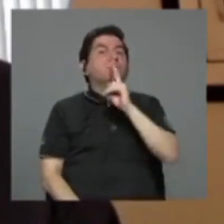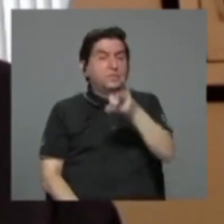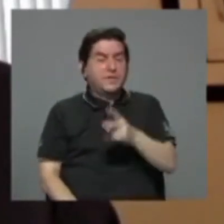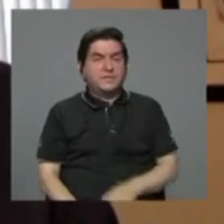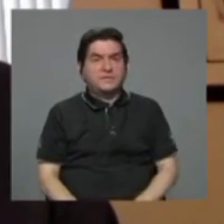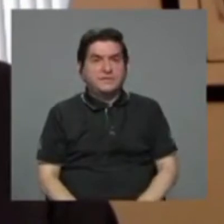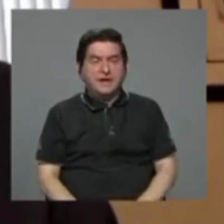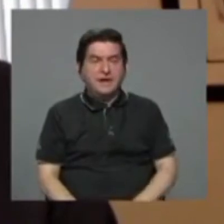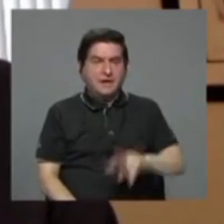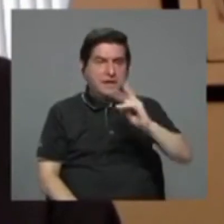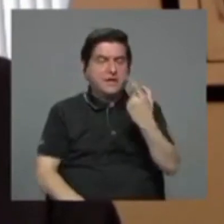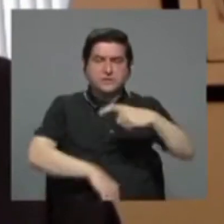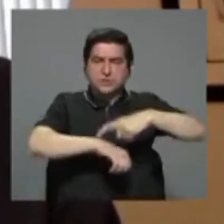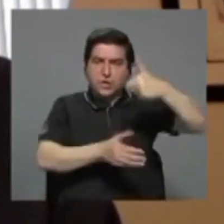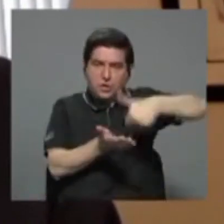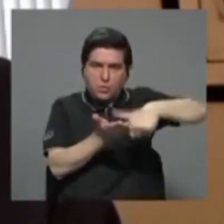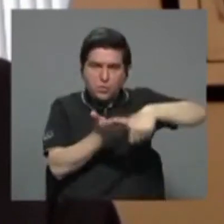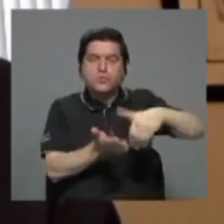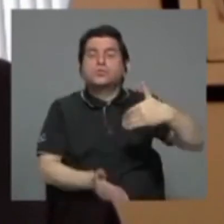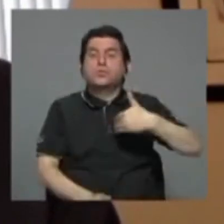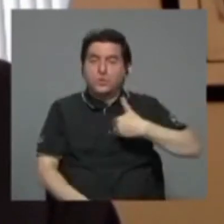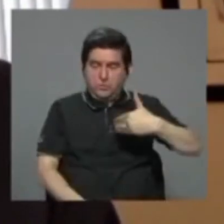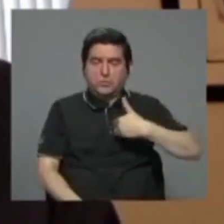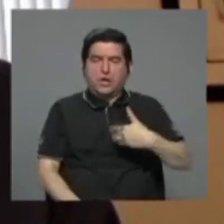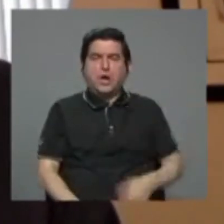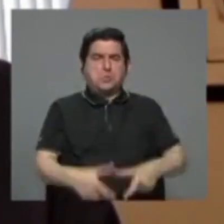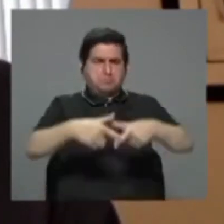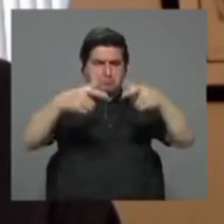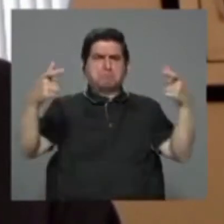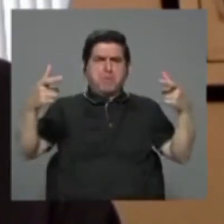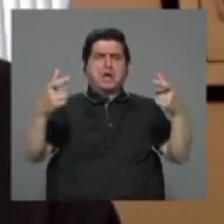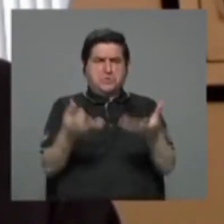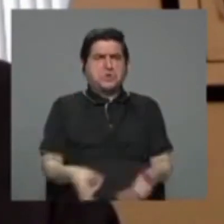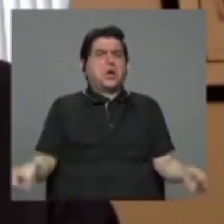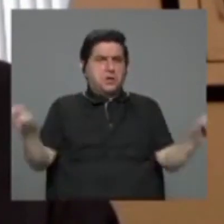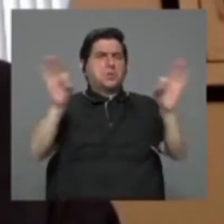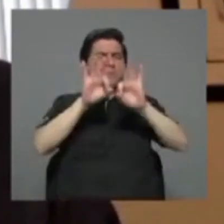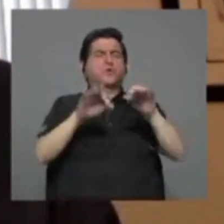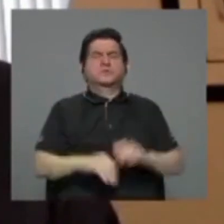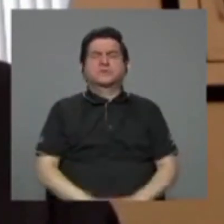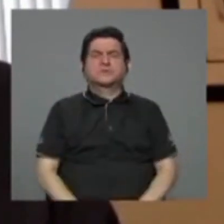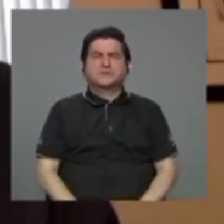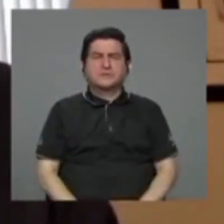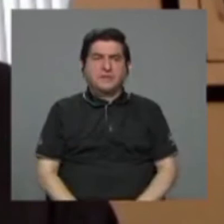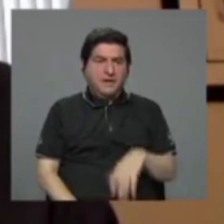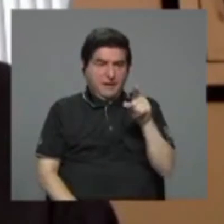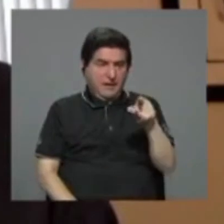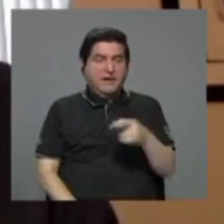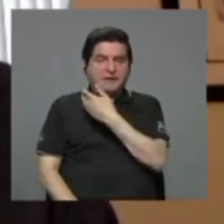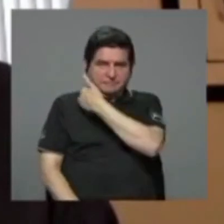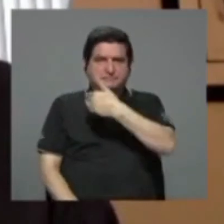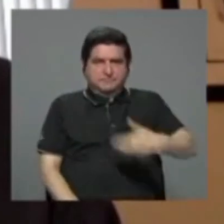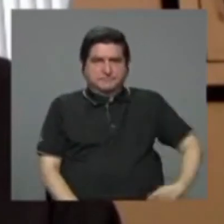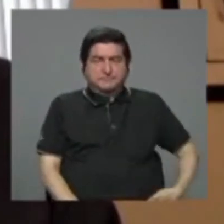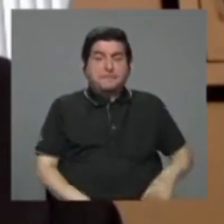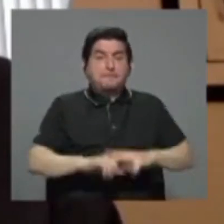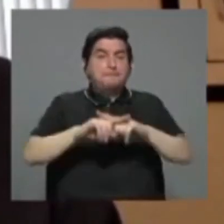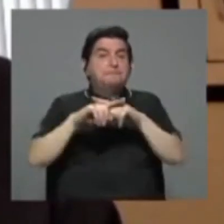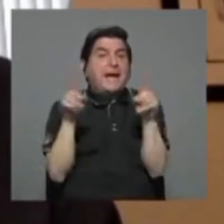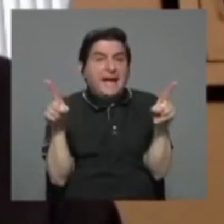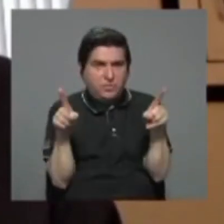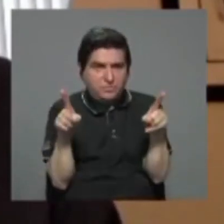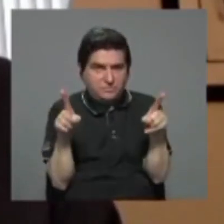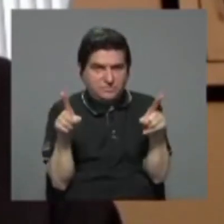segunda vuelta obtuvo una mayoría muy sustancial y se convirtió en presidente. Sin